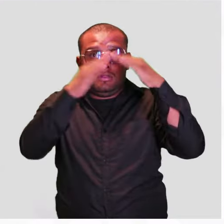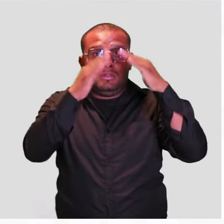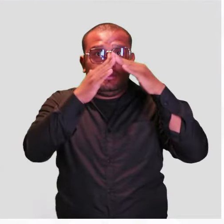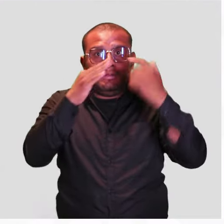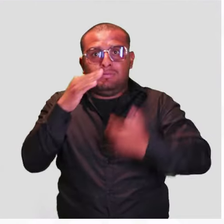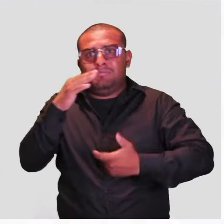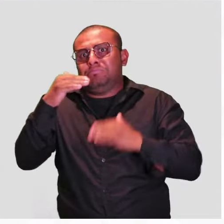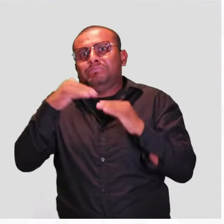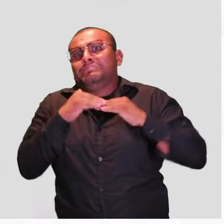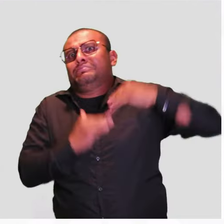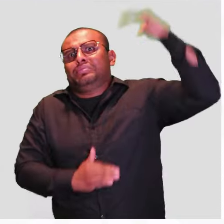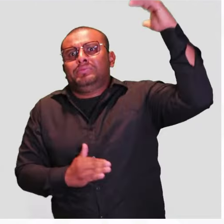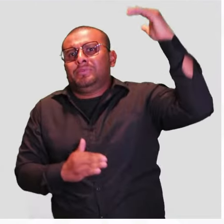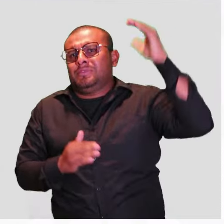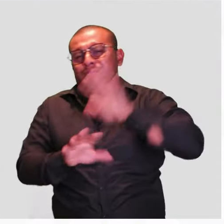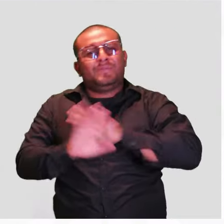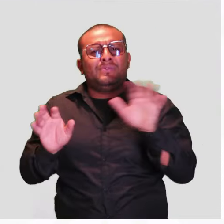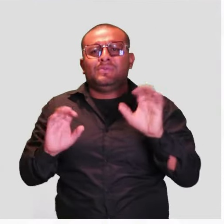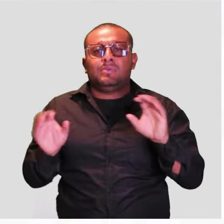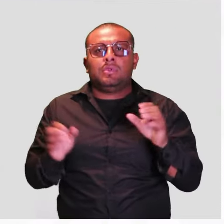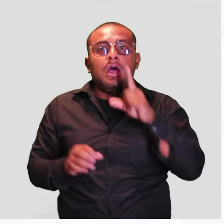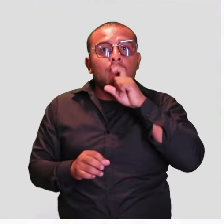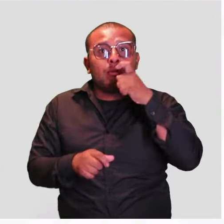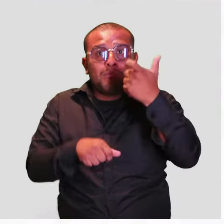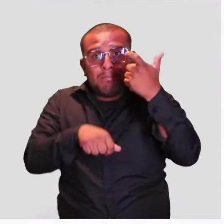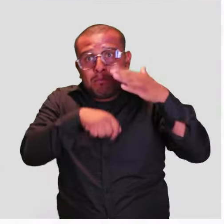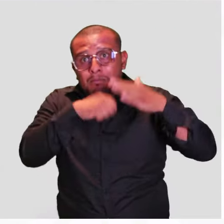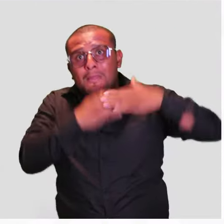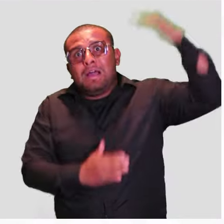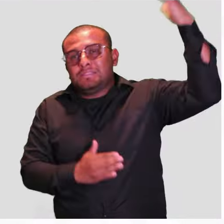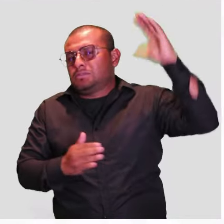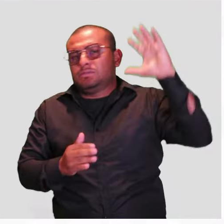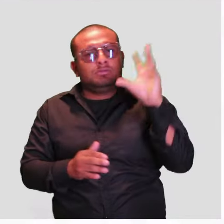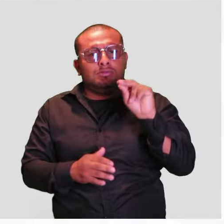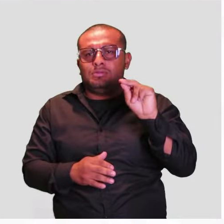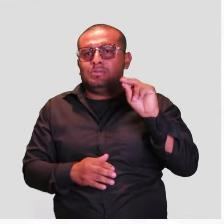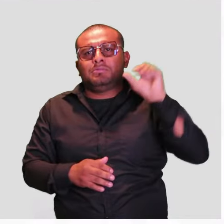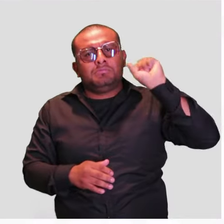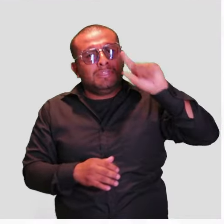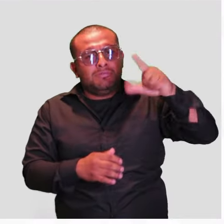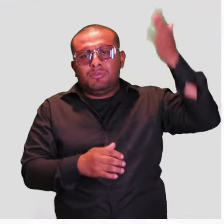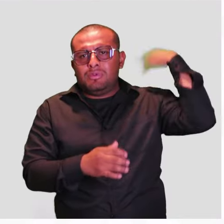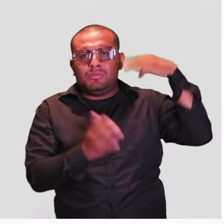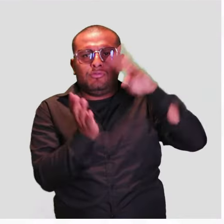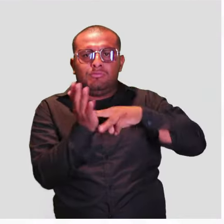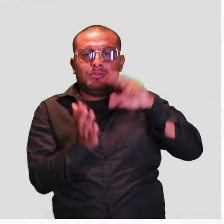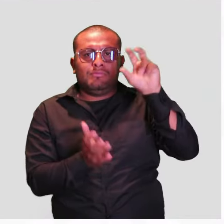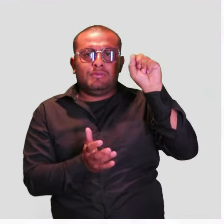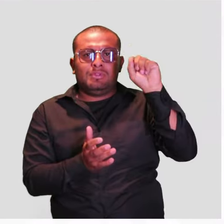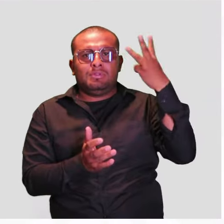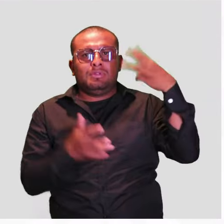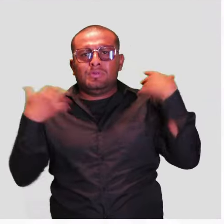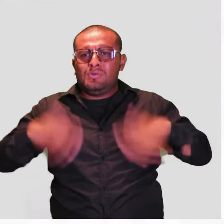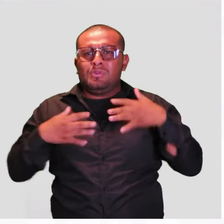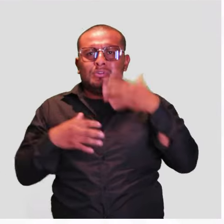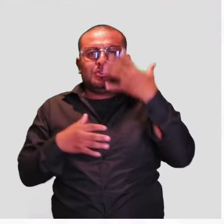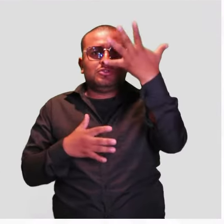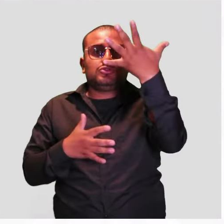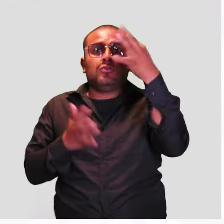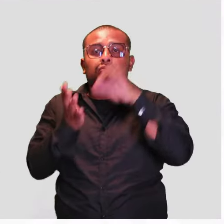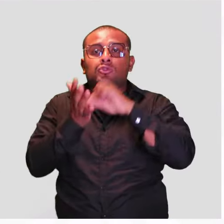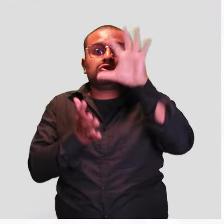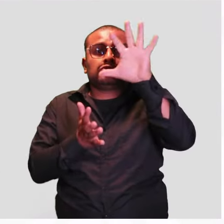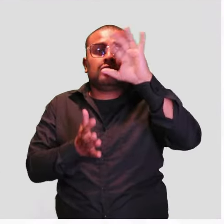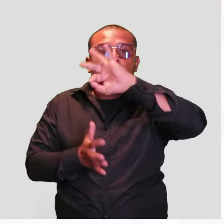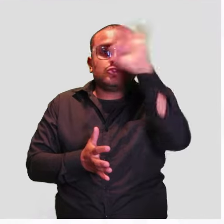agua y del predial. Señalar que en el 2023 se incrementó injustificadamente dicho impuesto en un 5%, que por cierto,